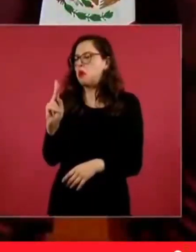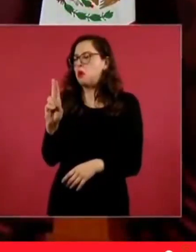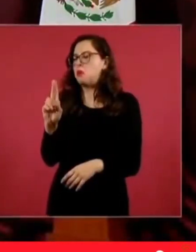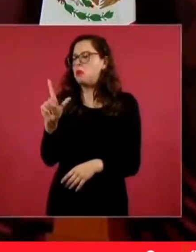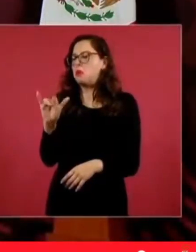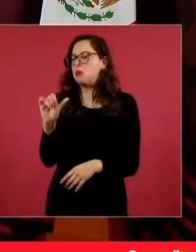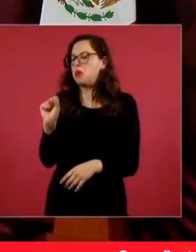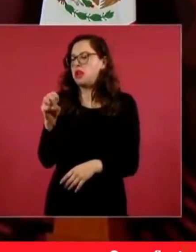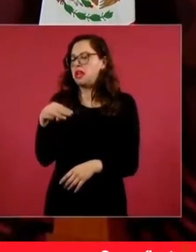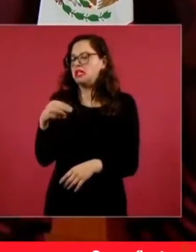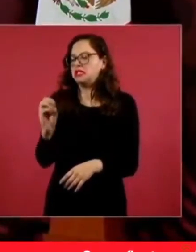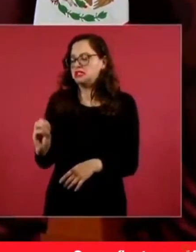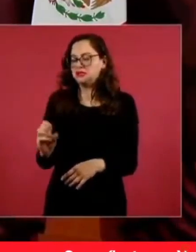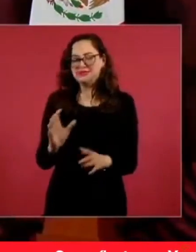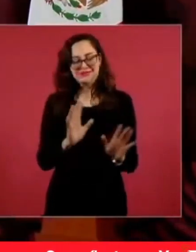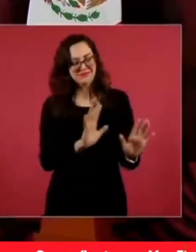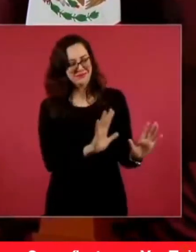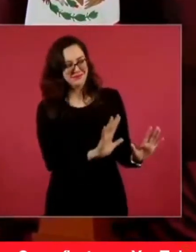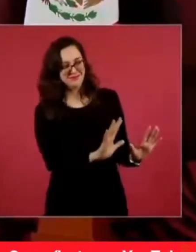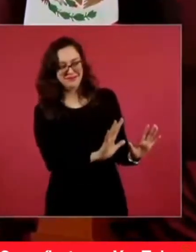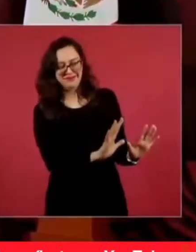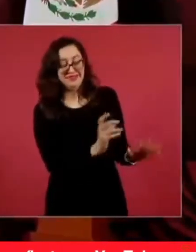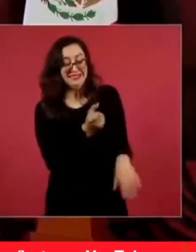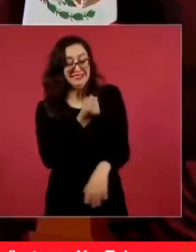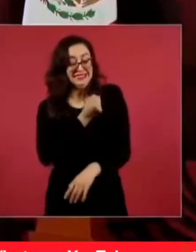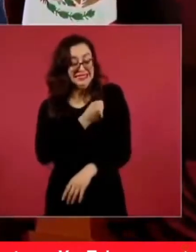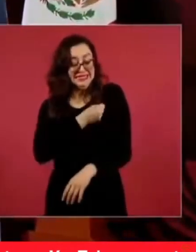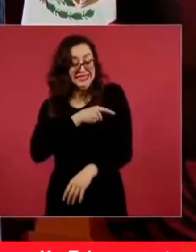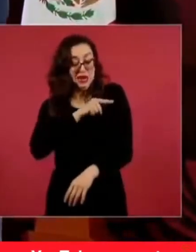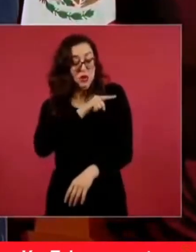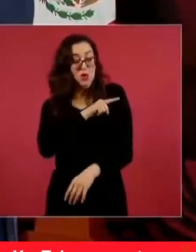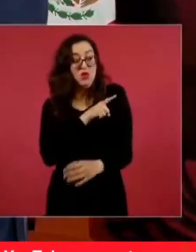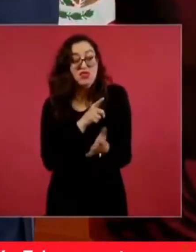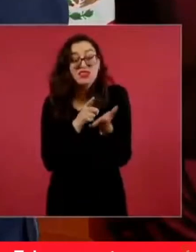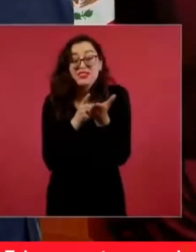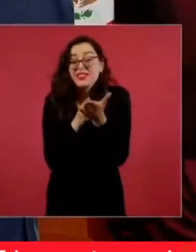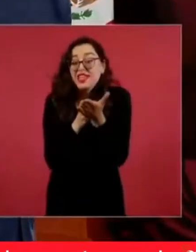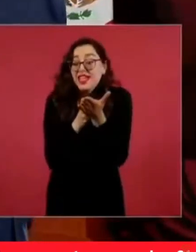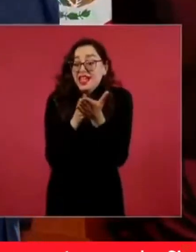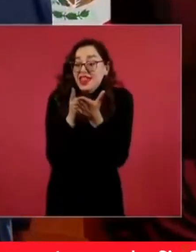Cuando nosotros sostenemos que la salud es un derecho